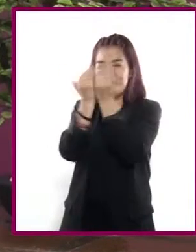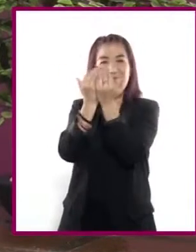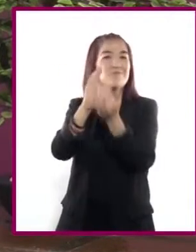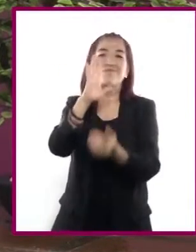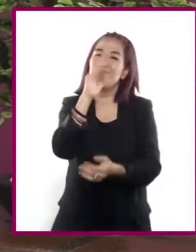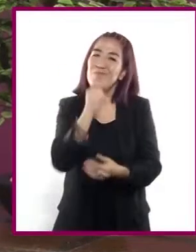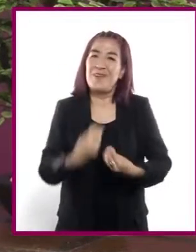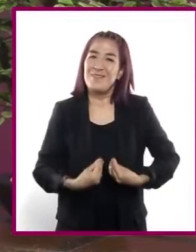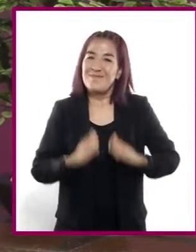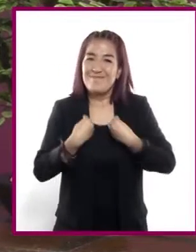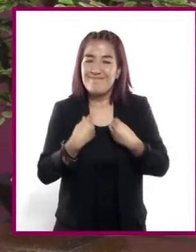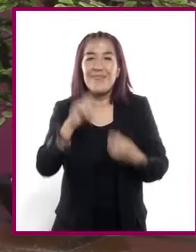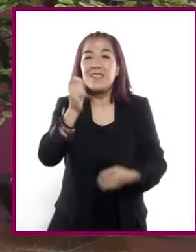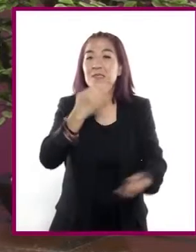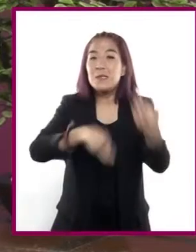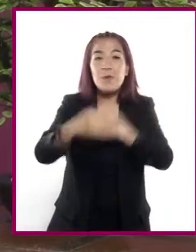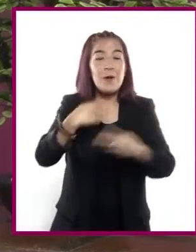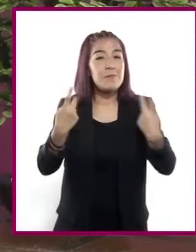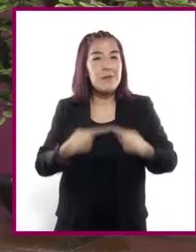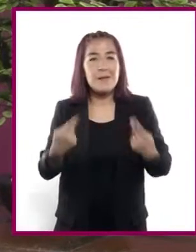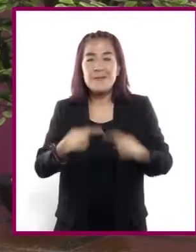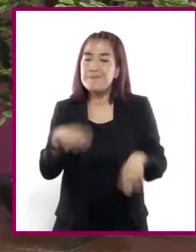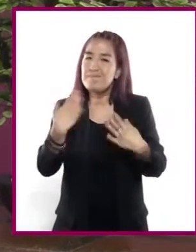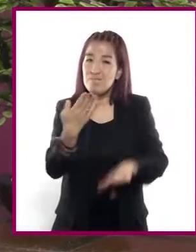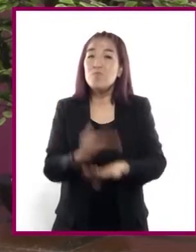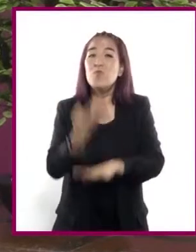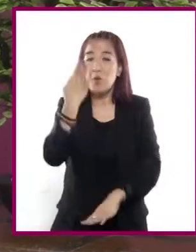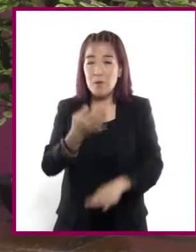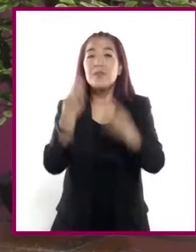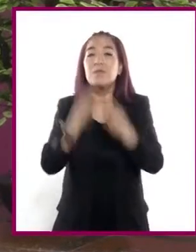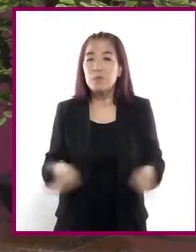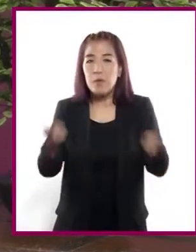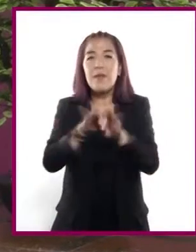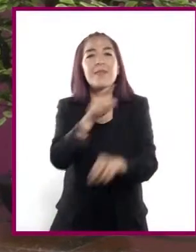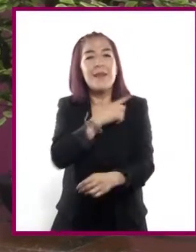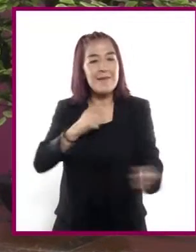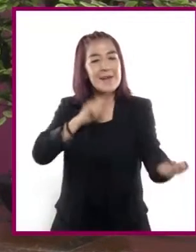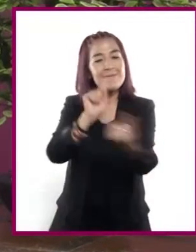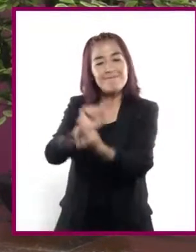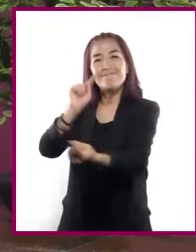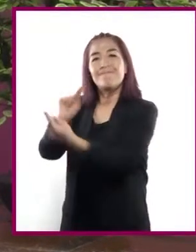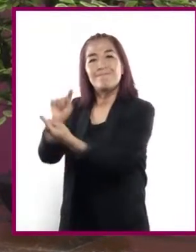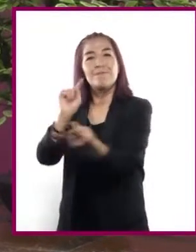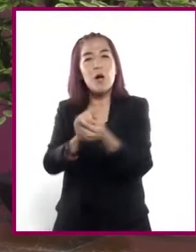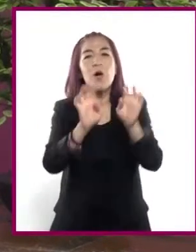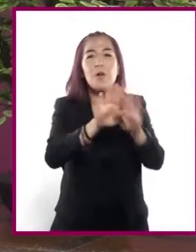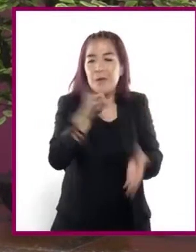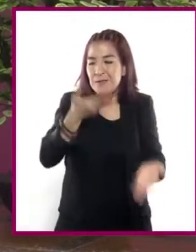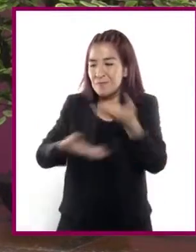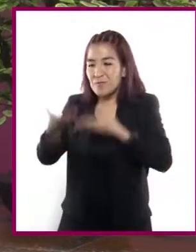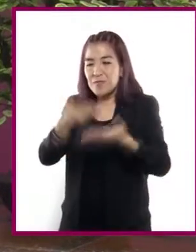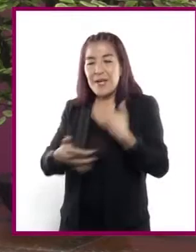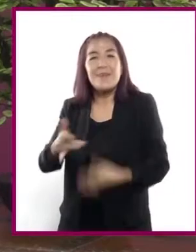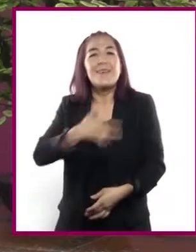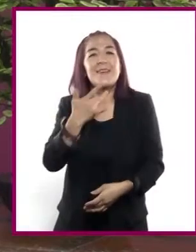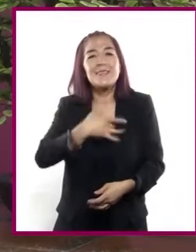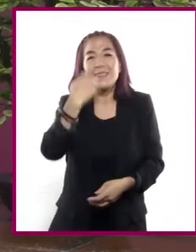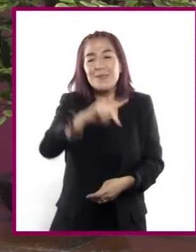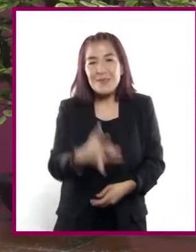que para todas las personas es muy importante interactuar entre sí y compartir sus